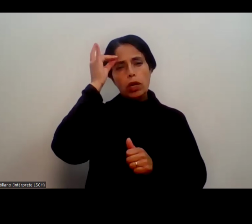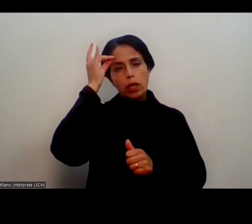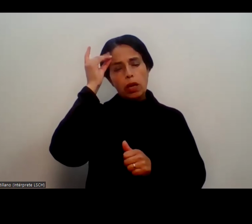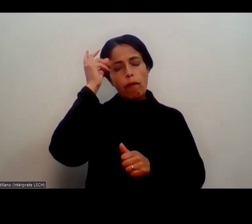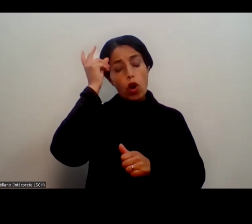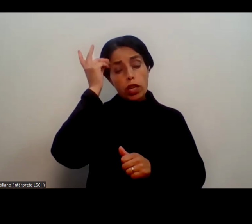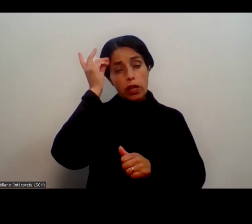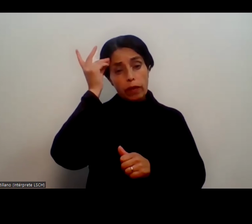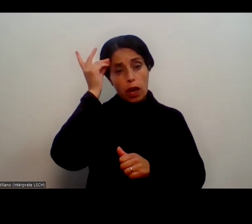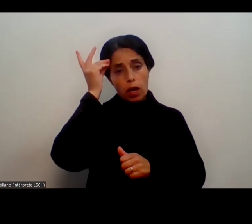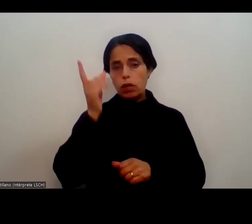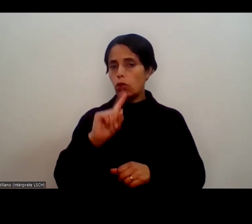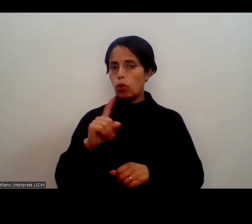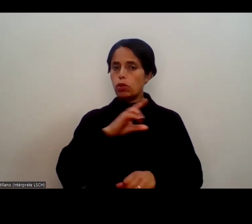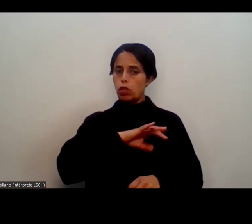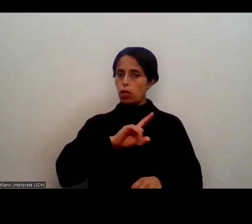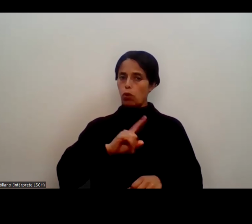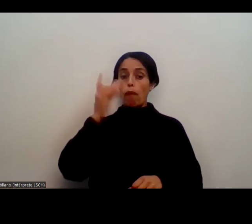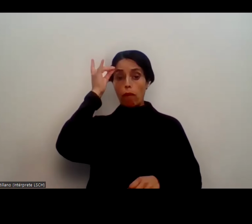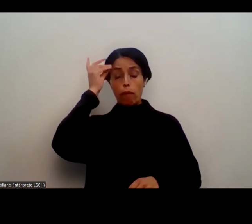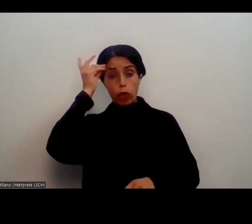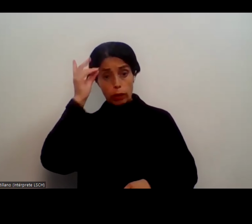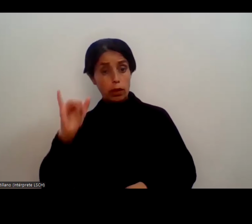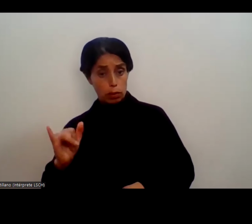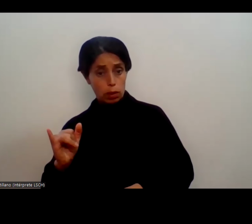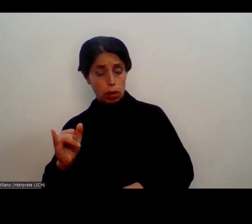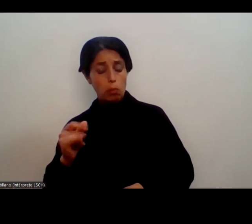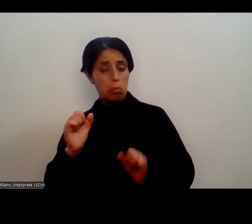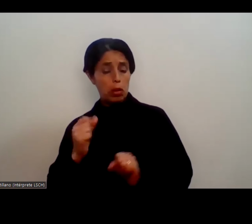Es de otro hábitat. O sea, hay